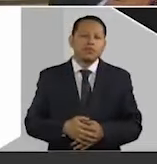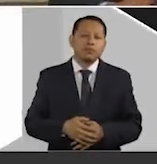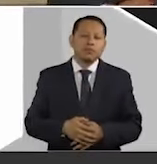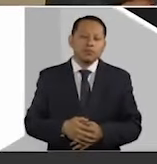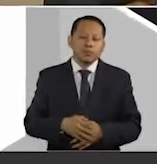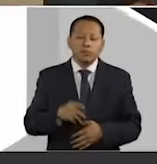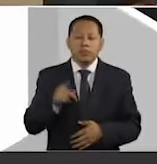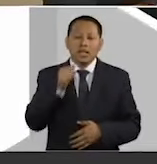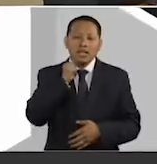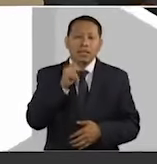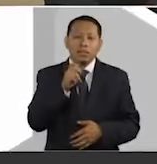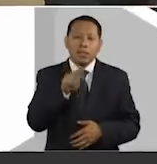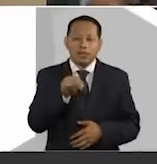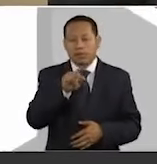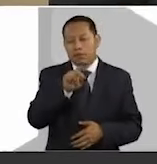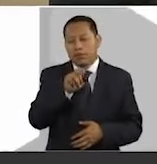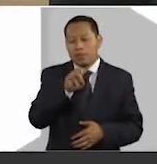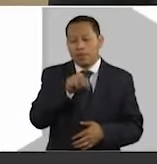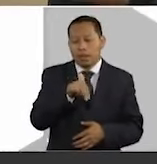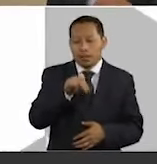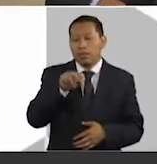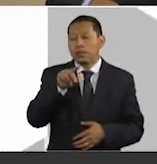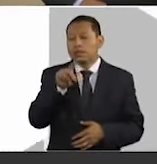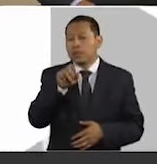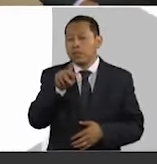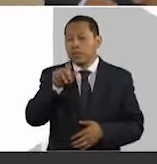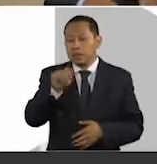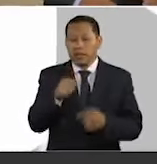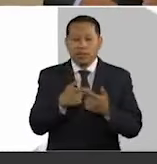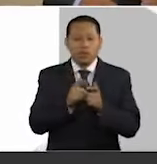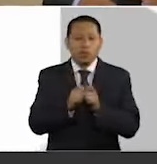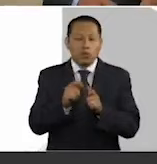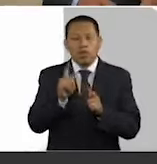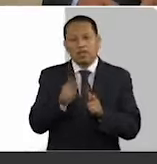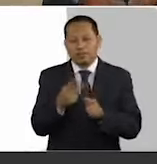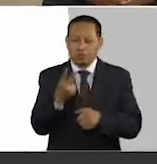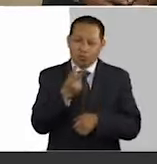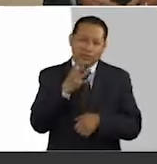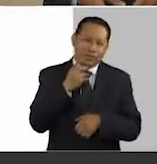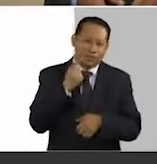el senador del pan Damián Cepeda en su calidad de integrante de la comisión